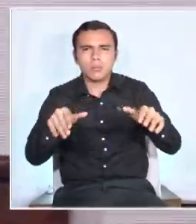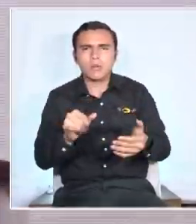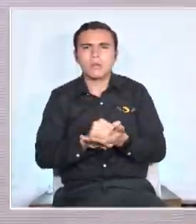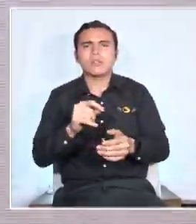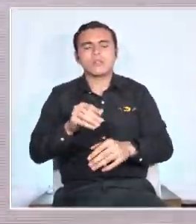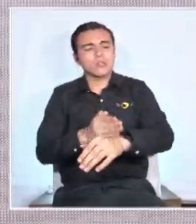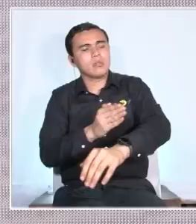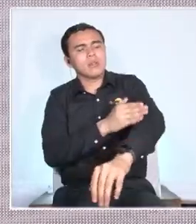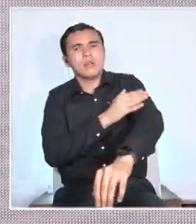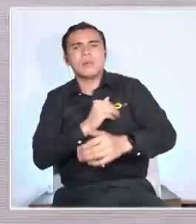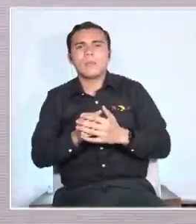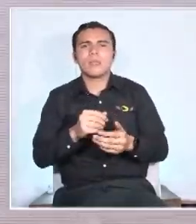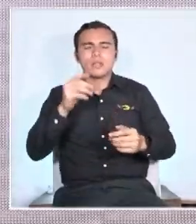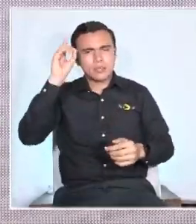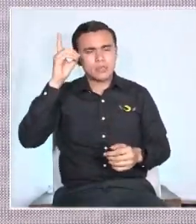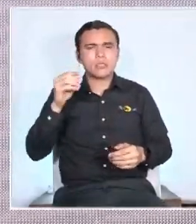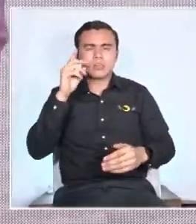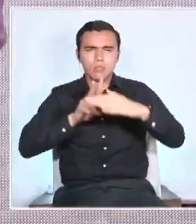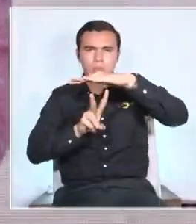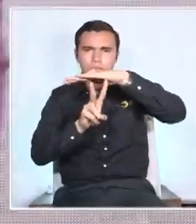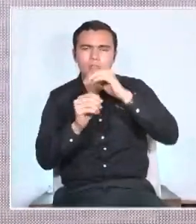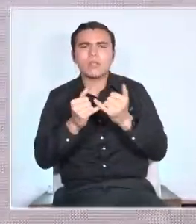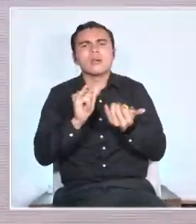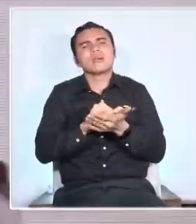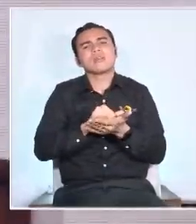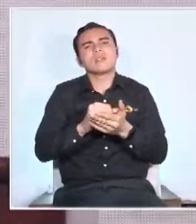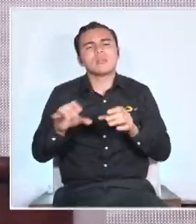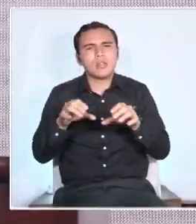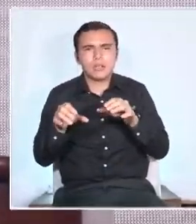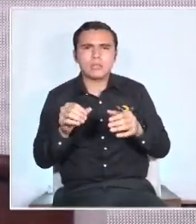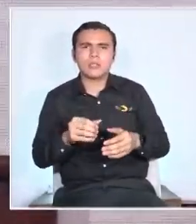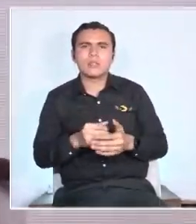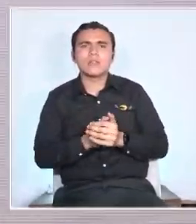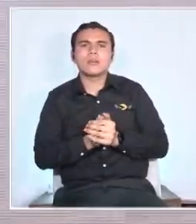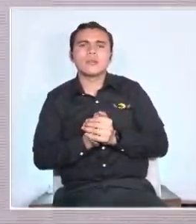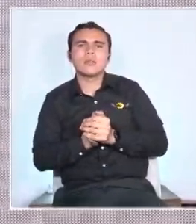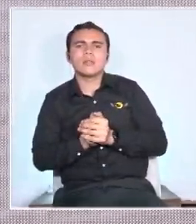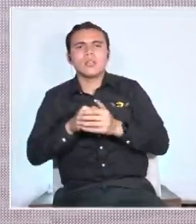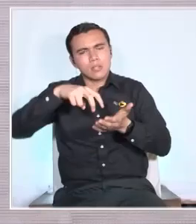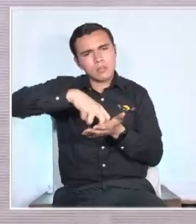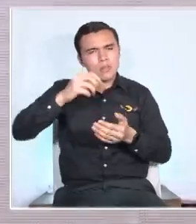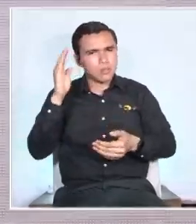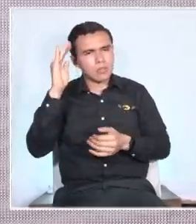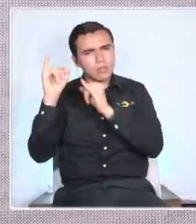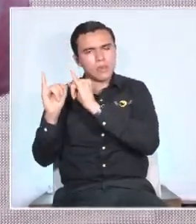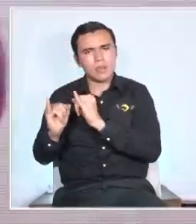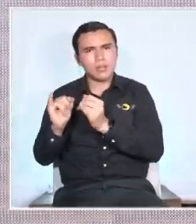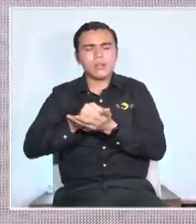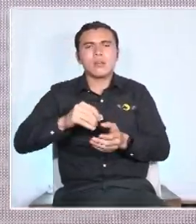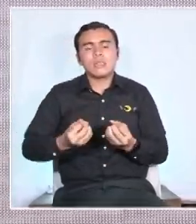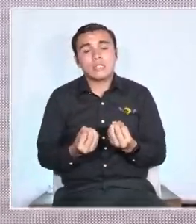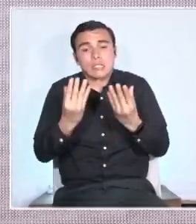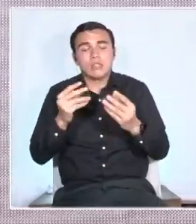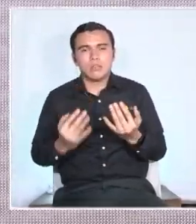no te están llevando a tu destino profético? ¿Qué haces doblegándote a los Baales cuando debes de estar encendiendo